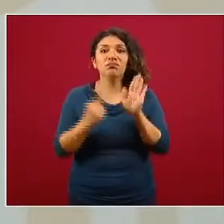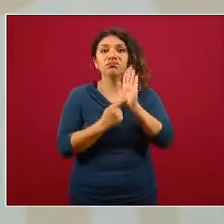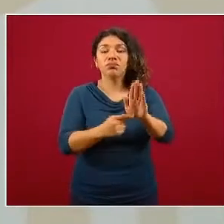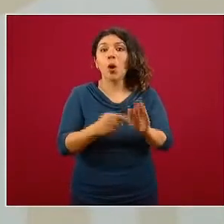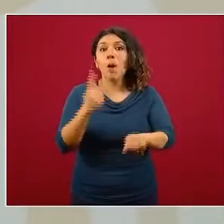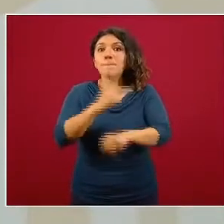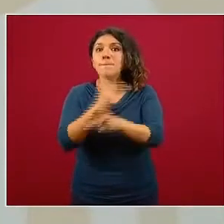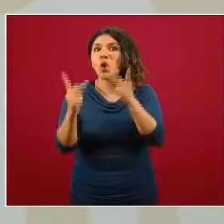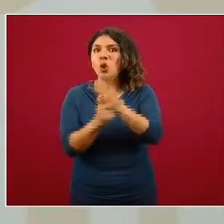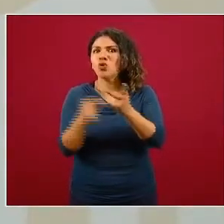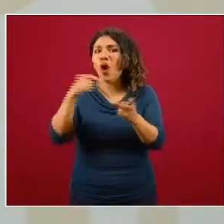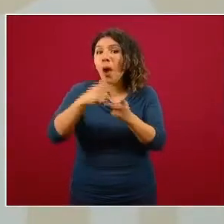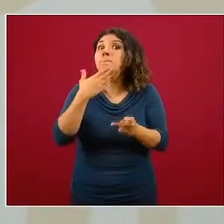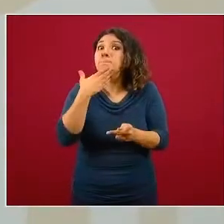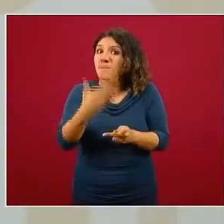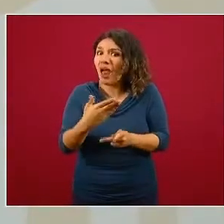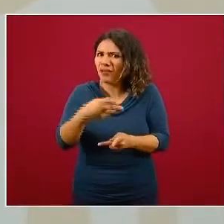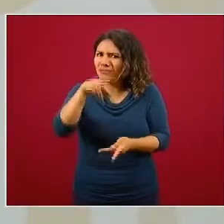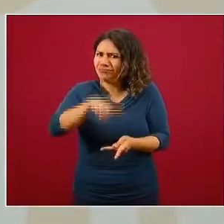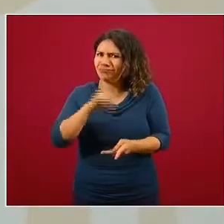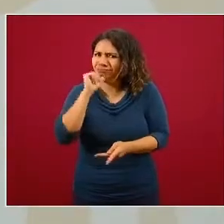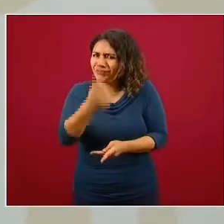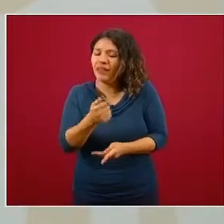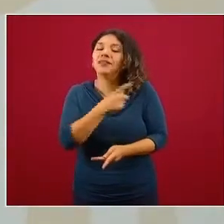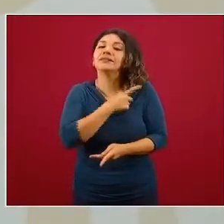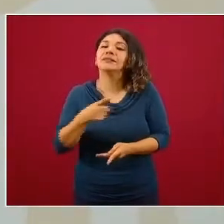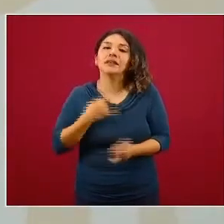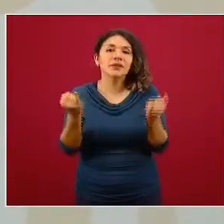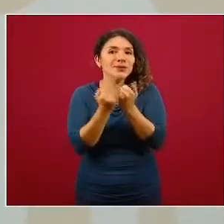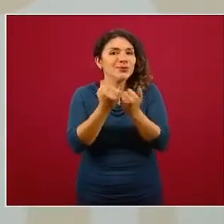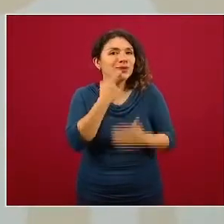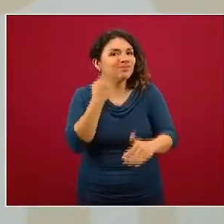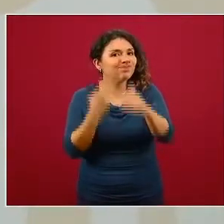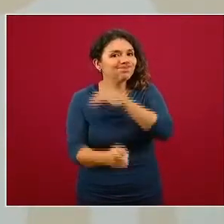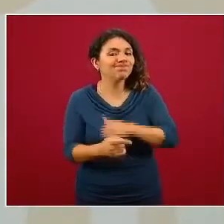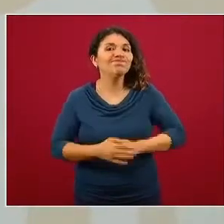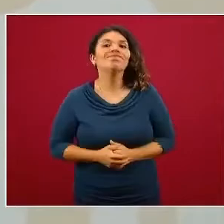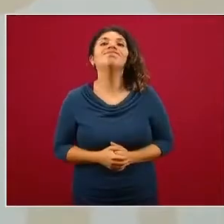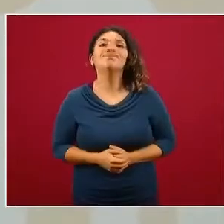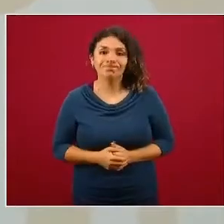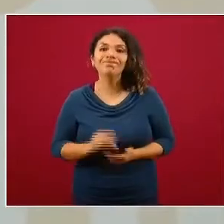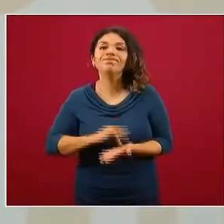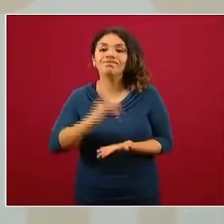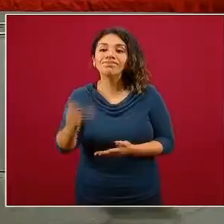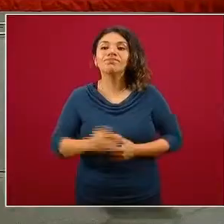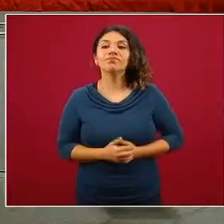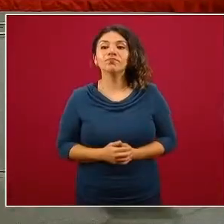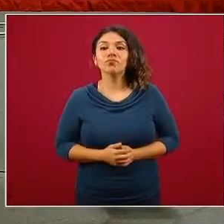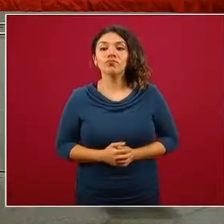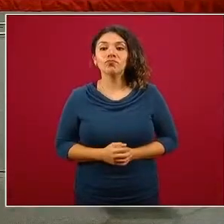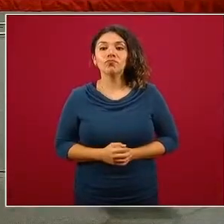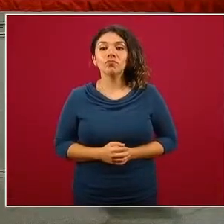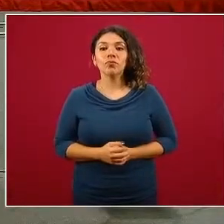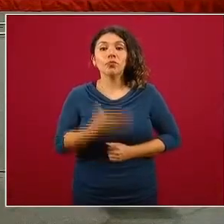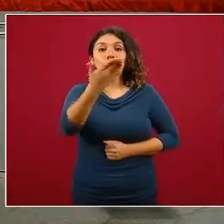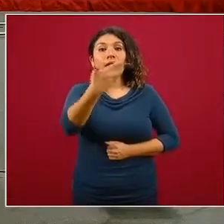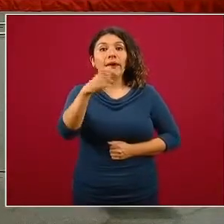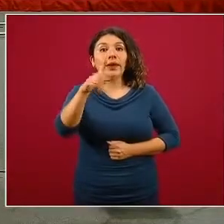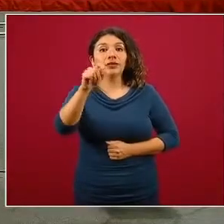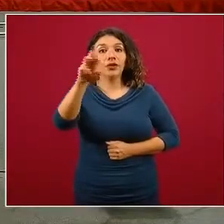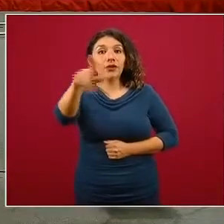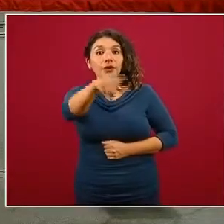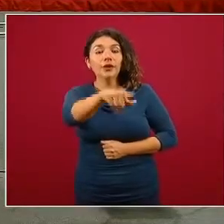como benéficos productos que no lo son. También, por favor, denúncielo. Gracias, Liliana. Héctor, por